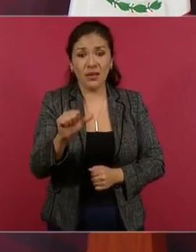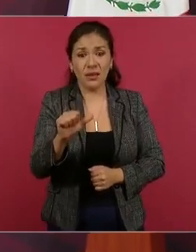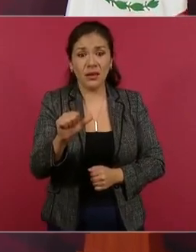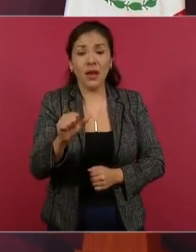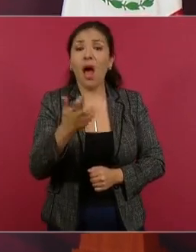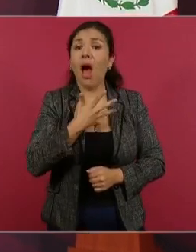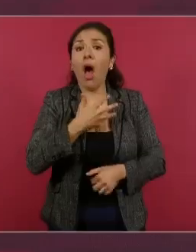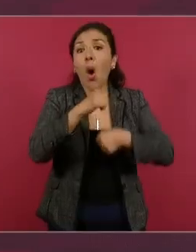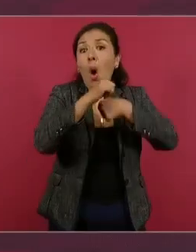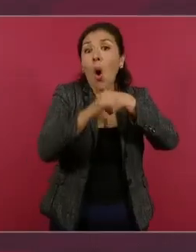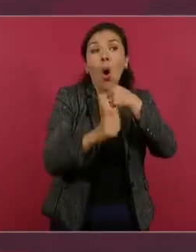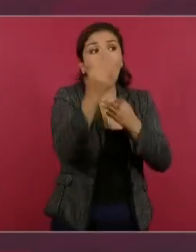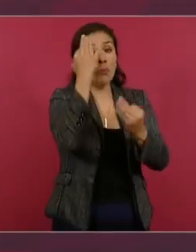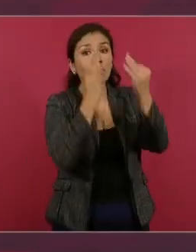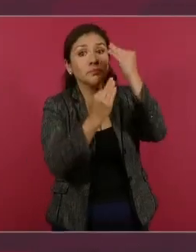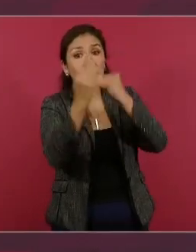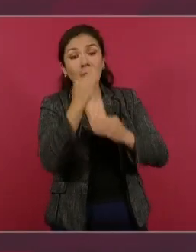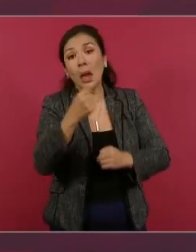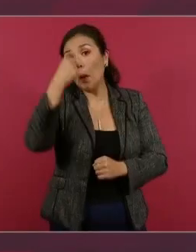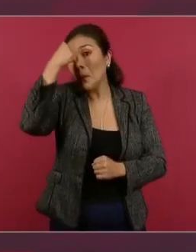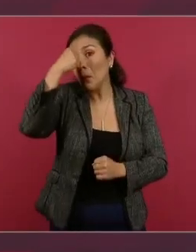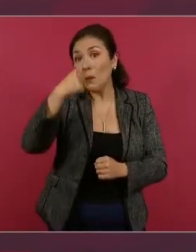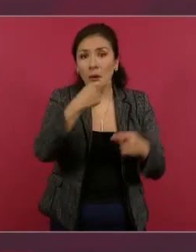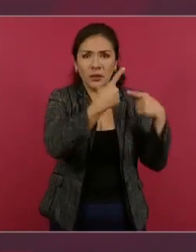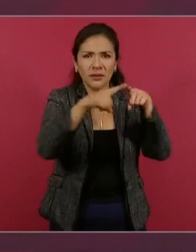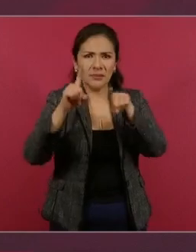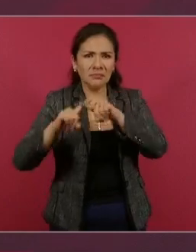estaban operando de la nariz